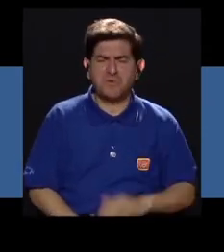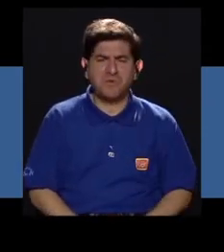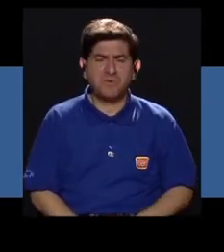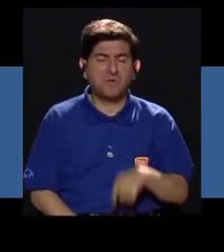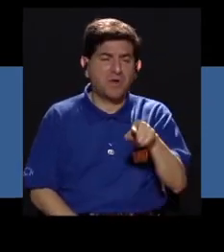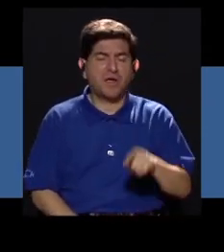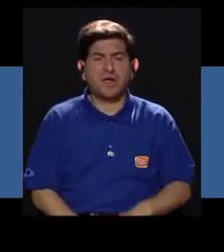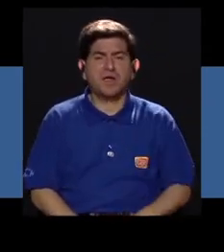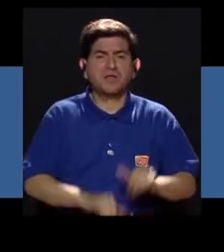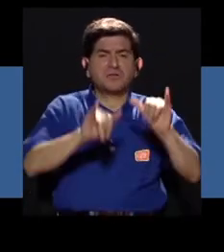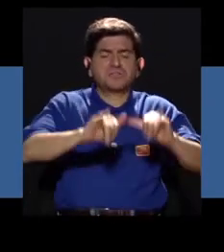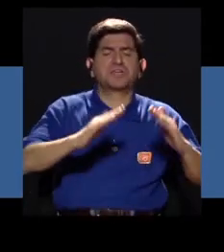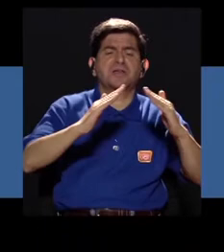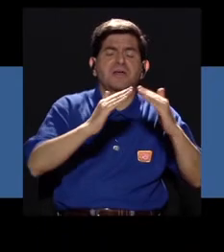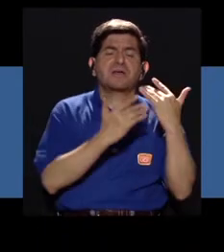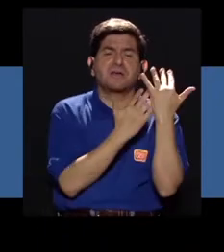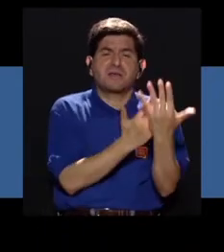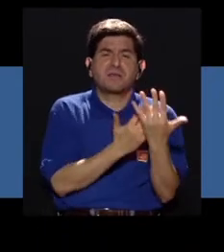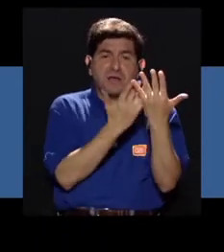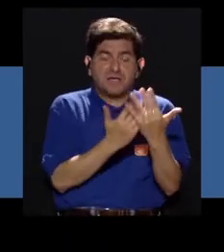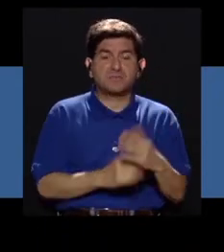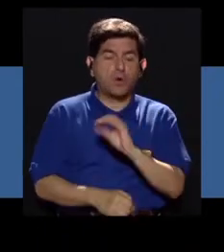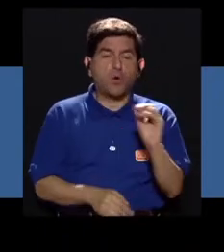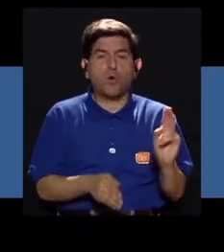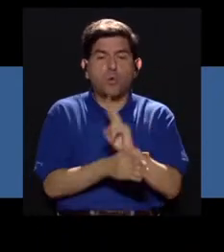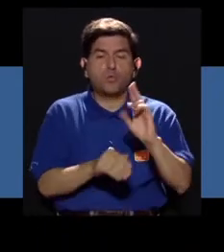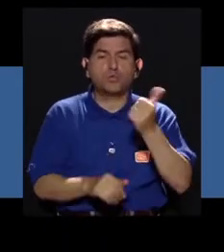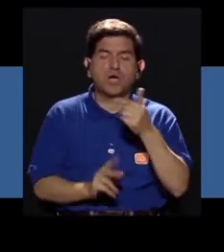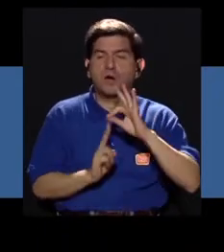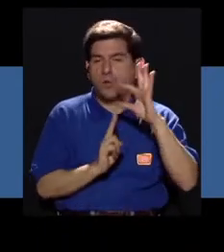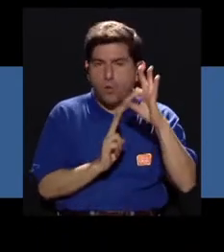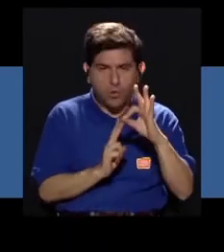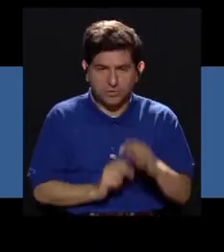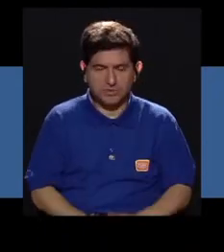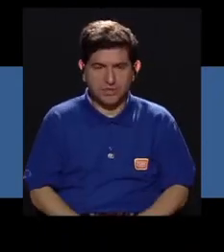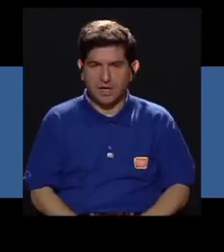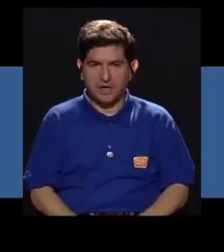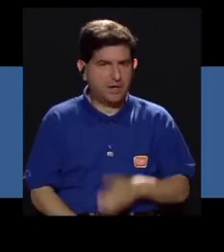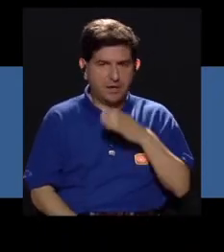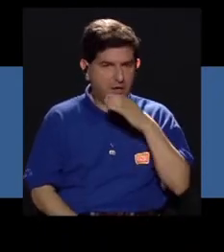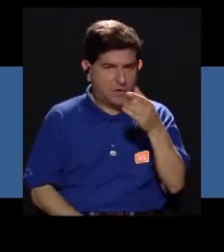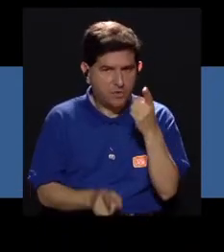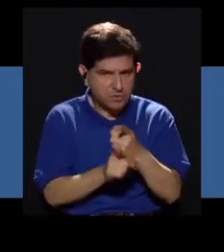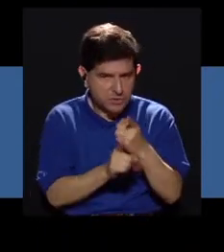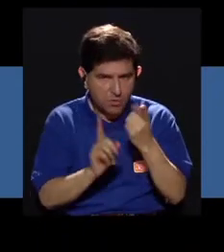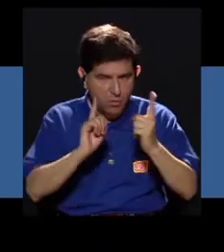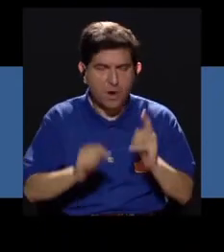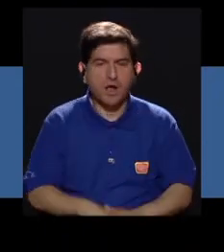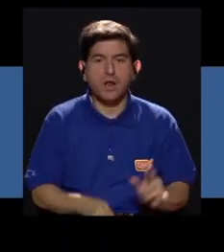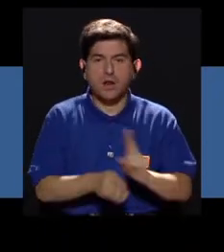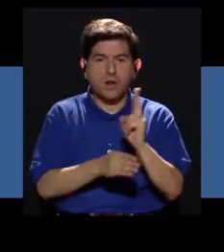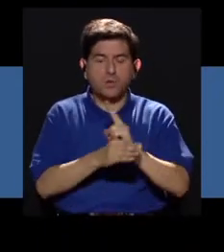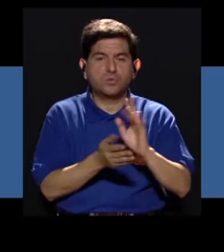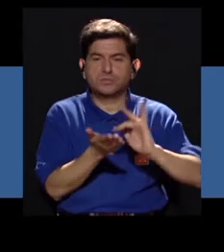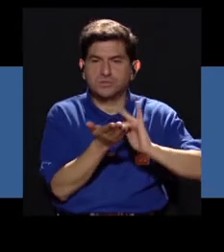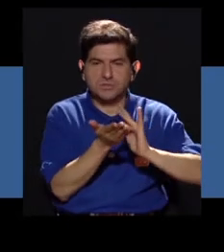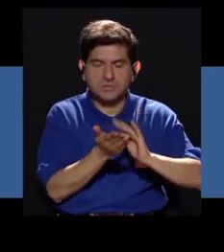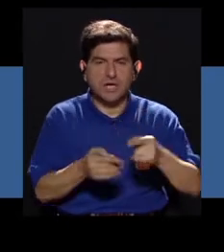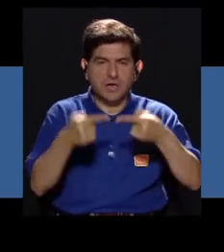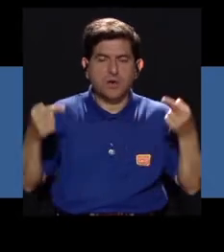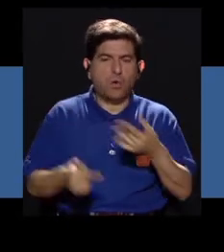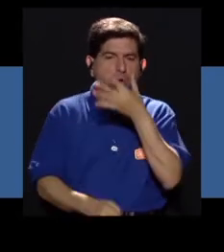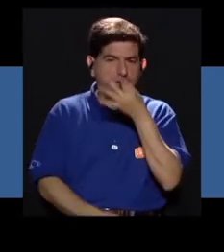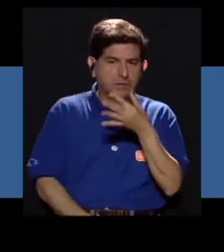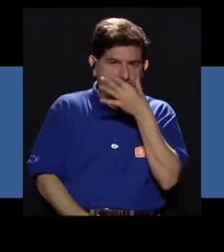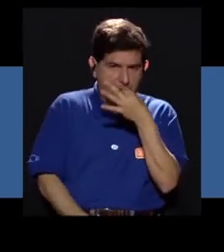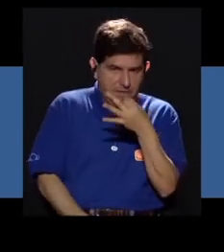leve, se quedan un poco más en casa esperando o utilizan otras alternativas. ¿Qué no se recomienda? No se recomienda utilizar